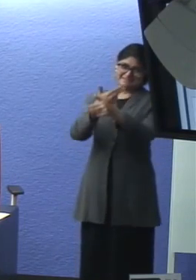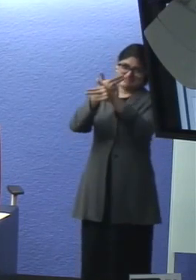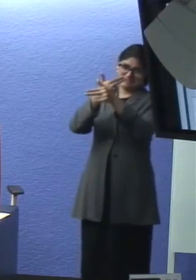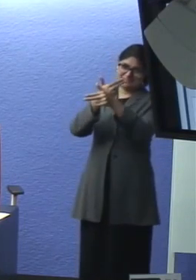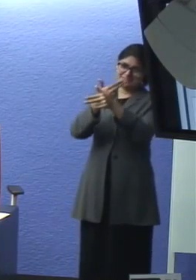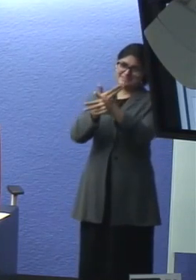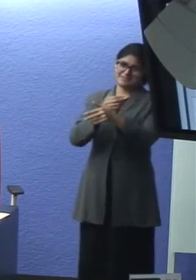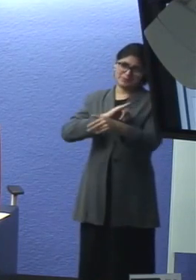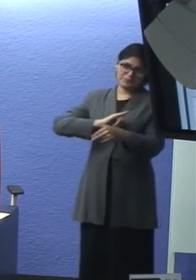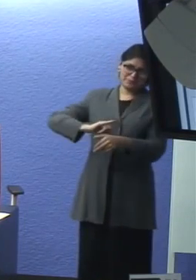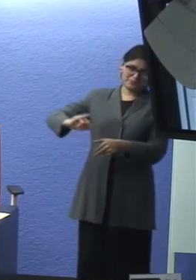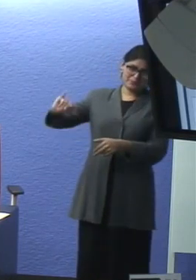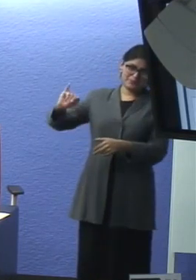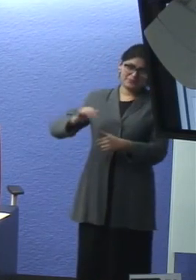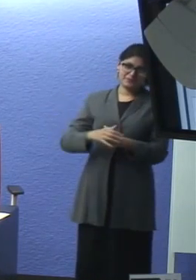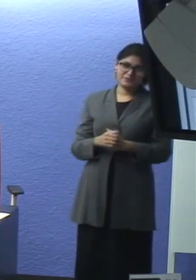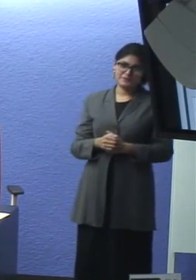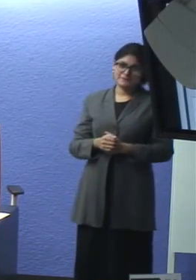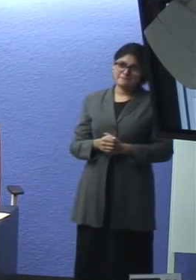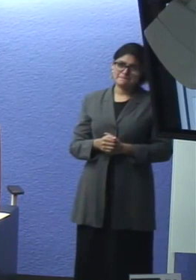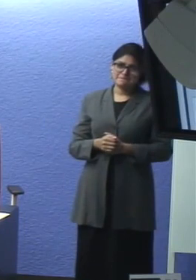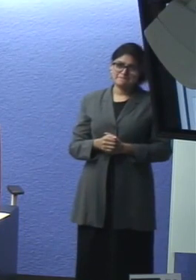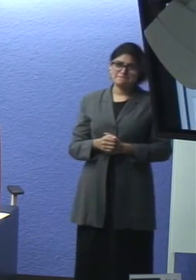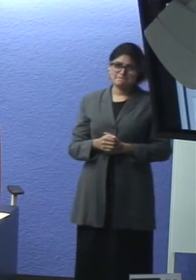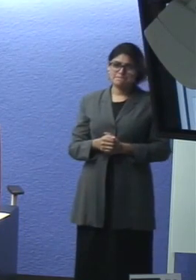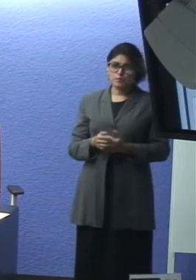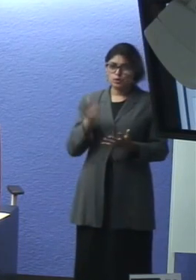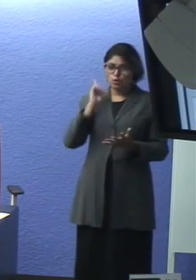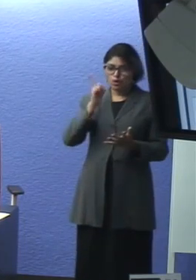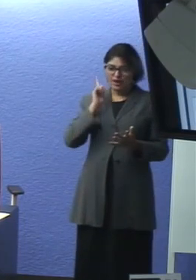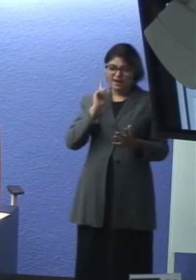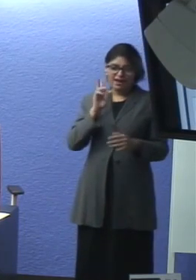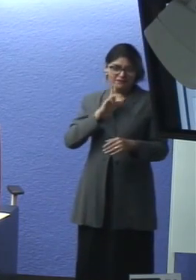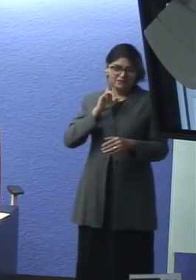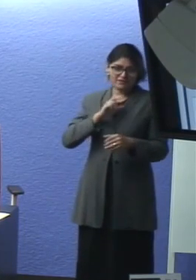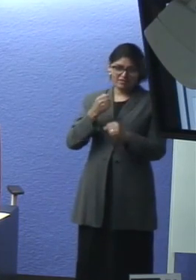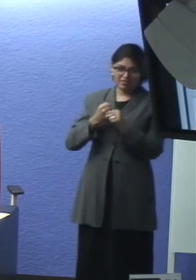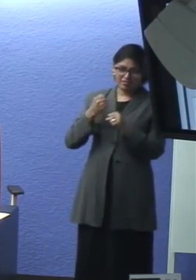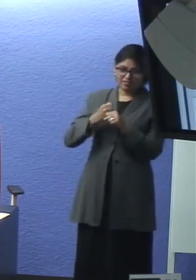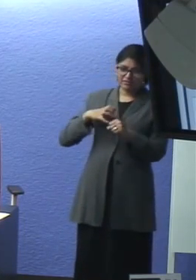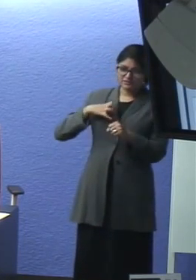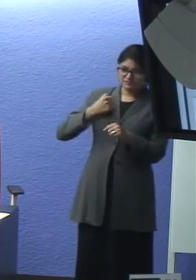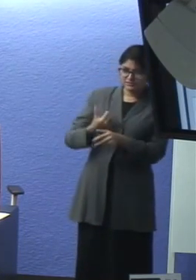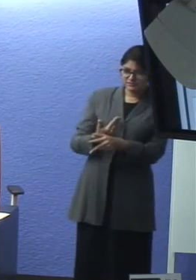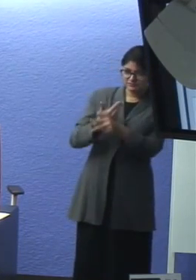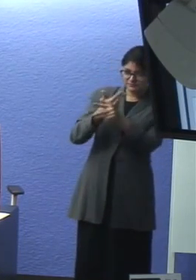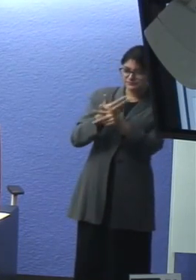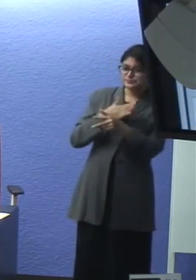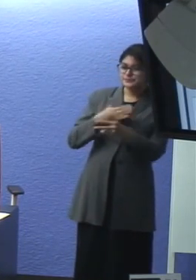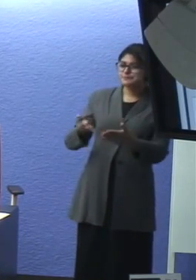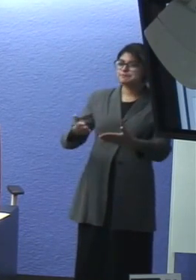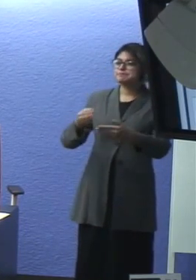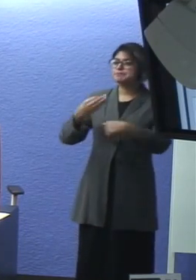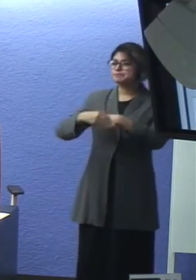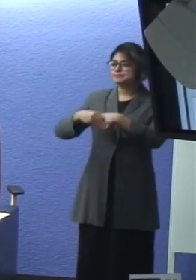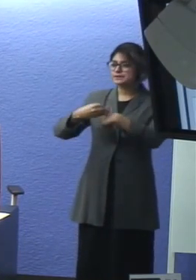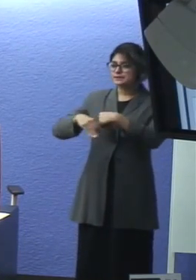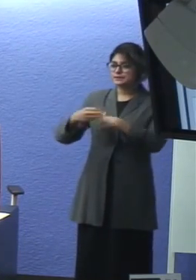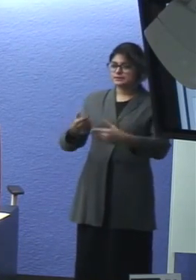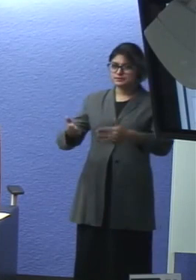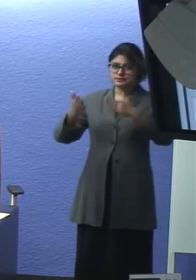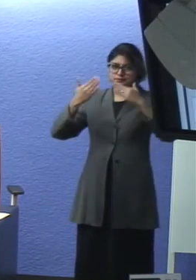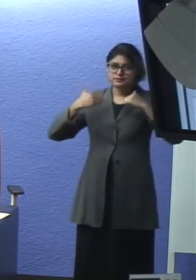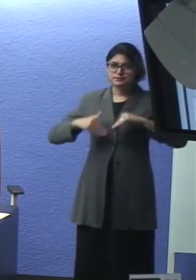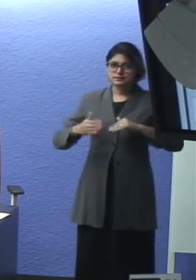del Atlántico. Esperemos que sí lo logremos, entonces seguimos adelante. Nuestro